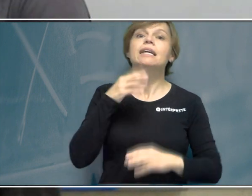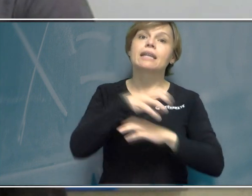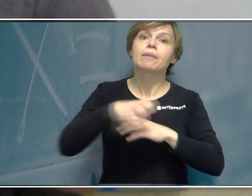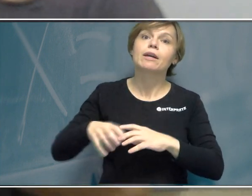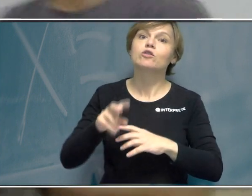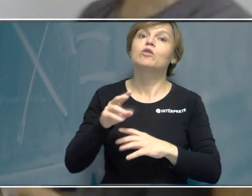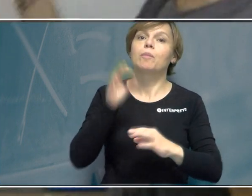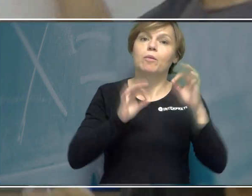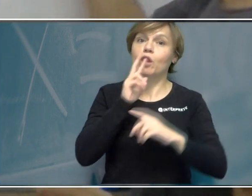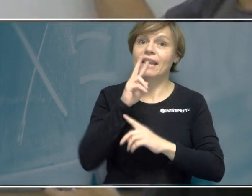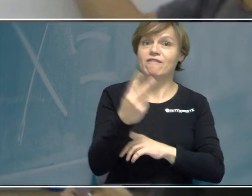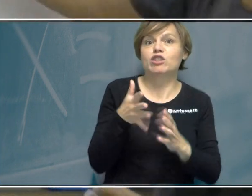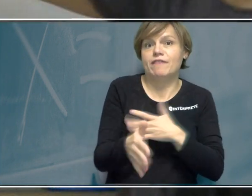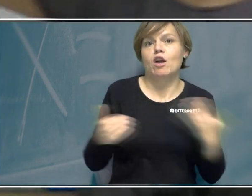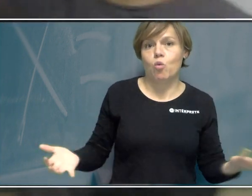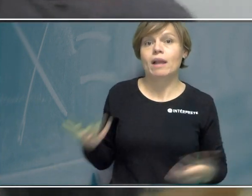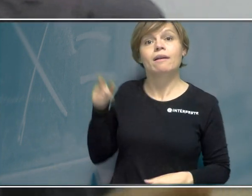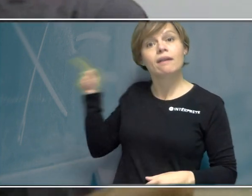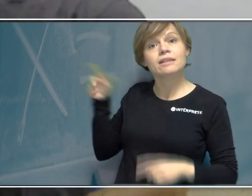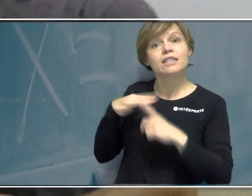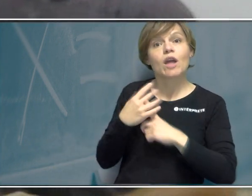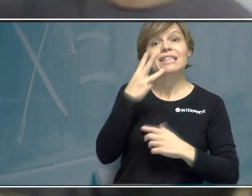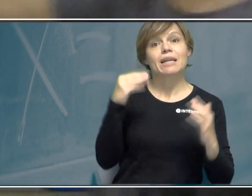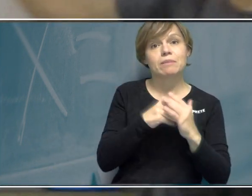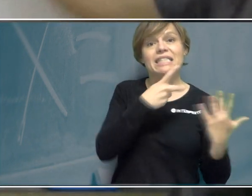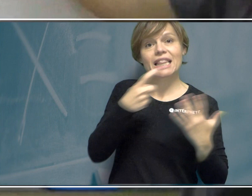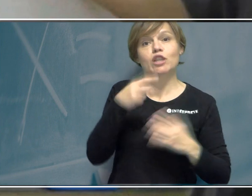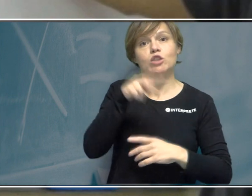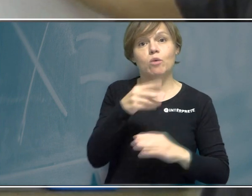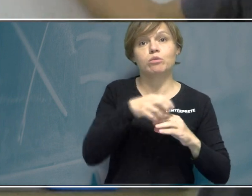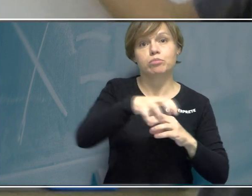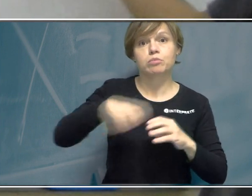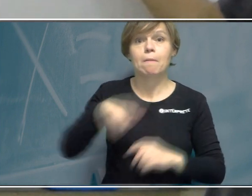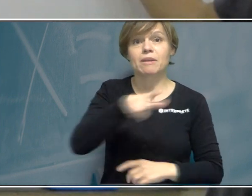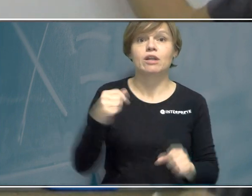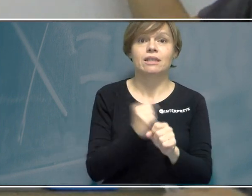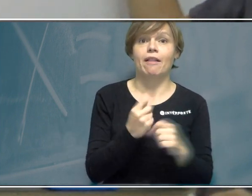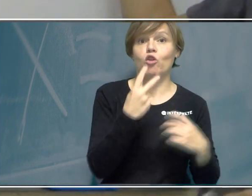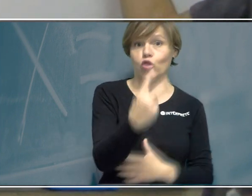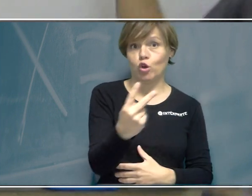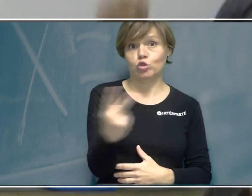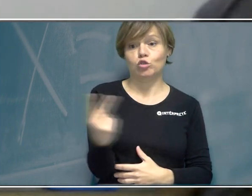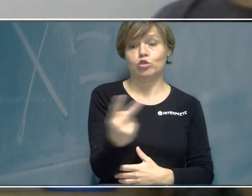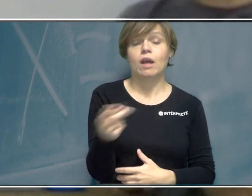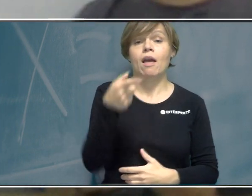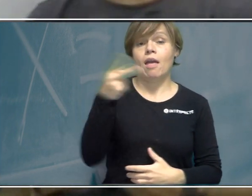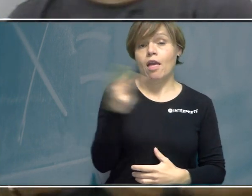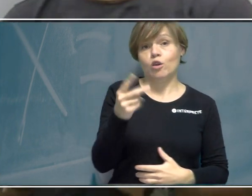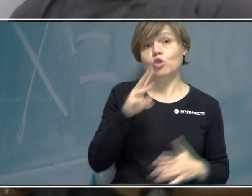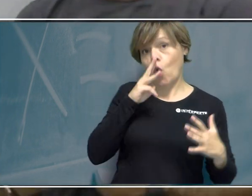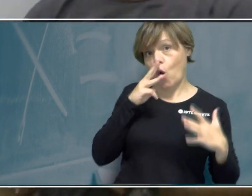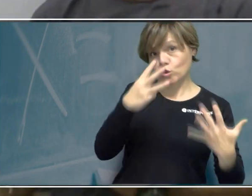proporcional significa que, en este caso tengo que repartir 3.600 euros entre dos empleados que llevan en la empresa 8 y 10